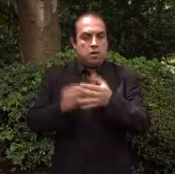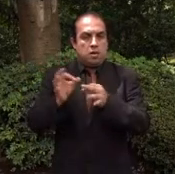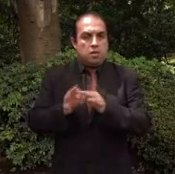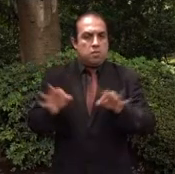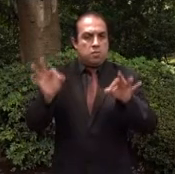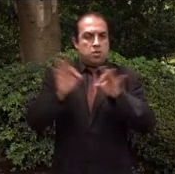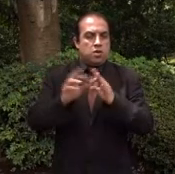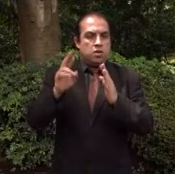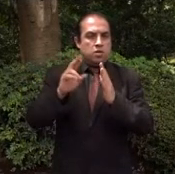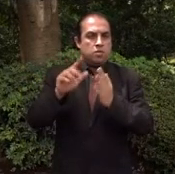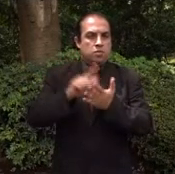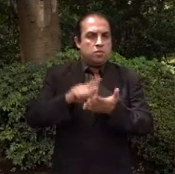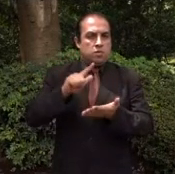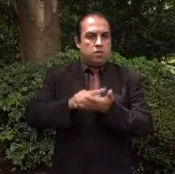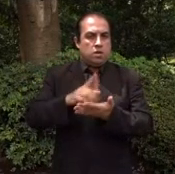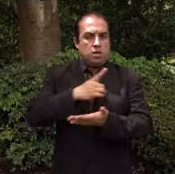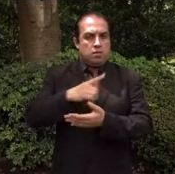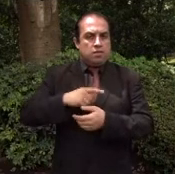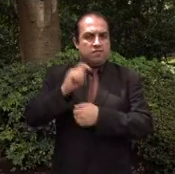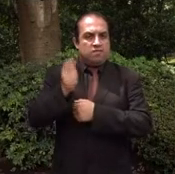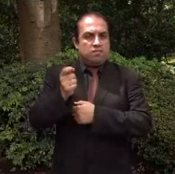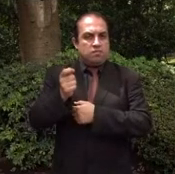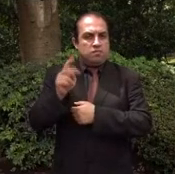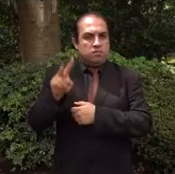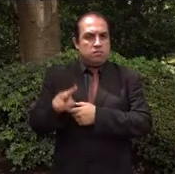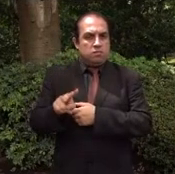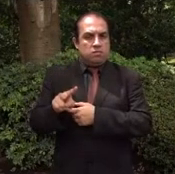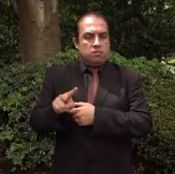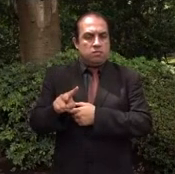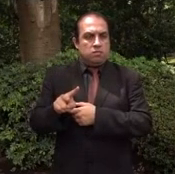someterse o no a consulta ciudadana.